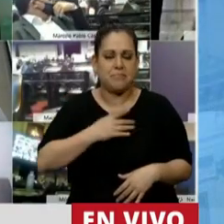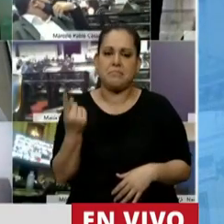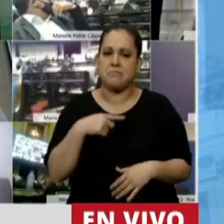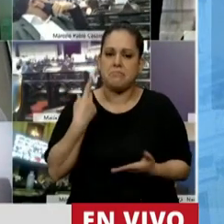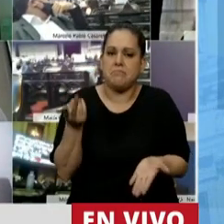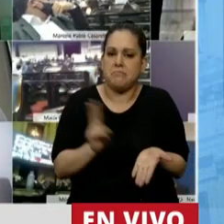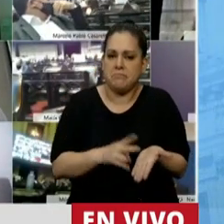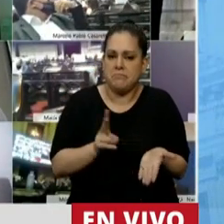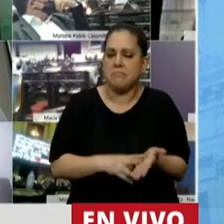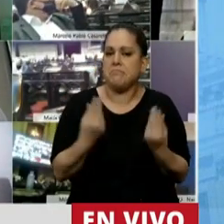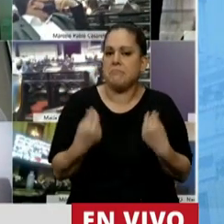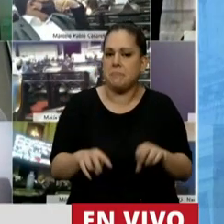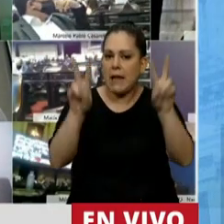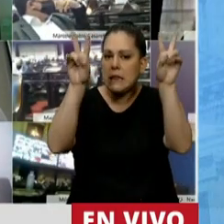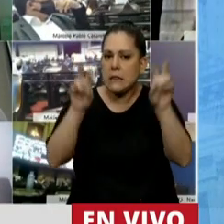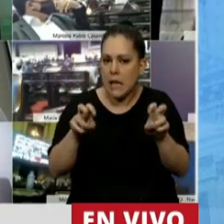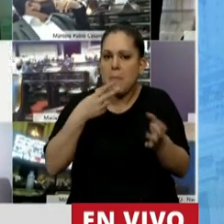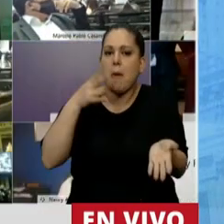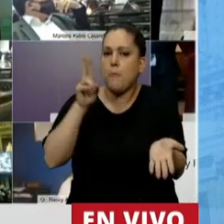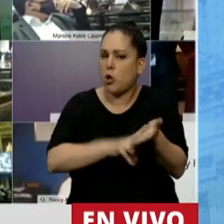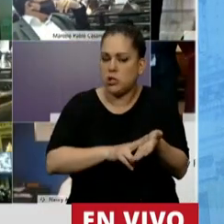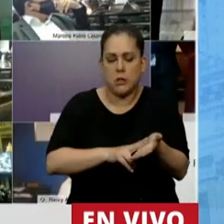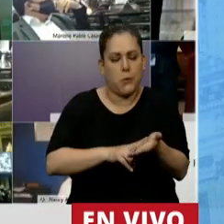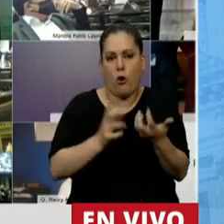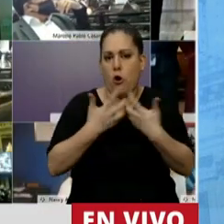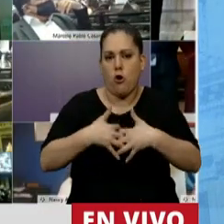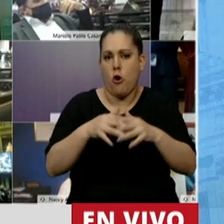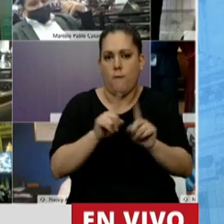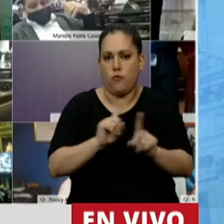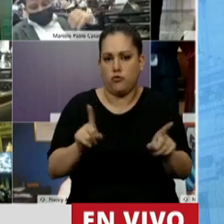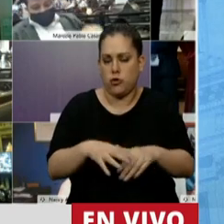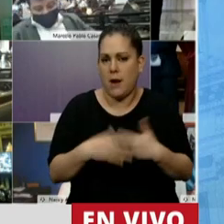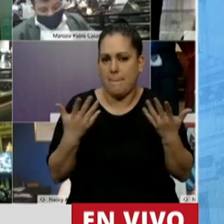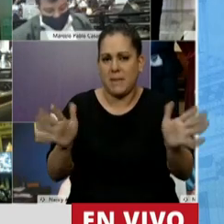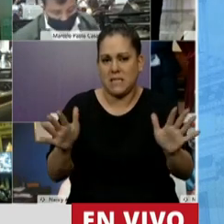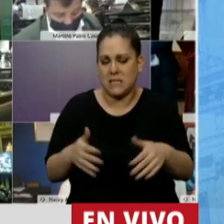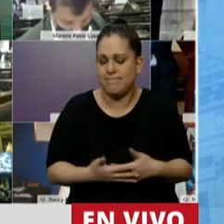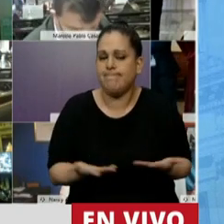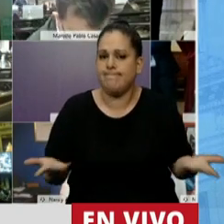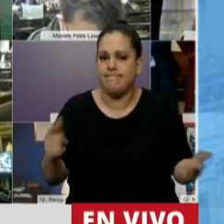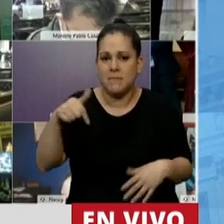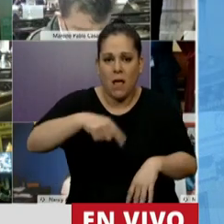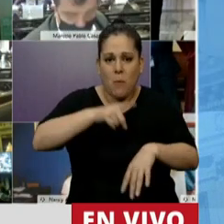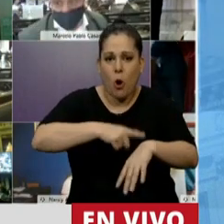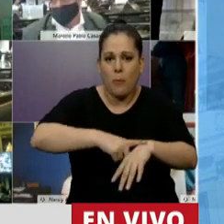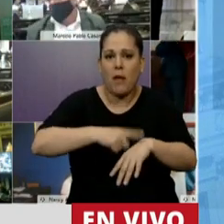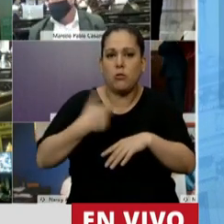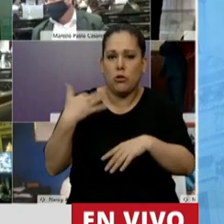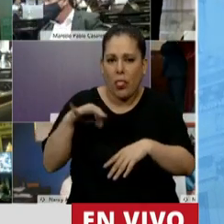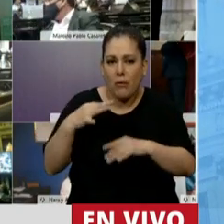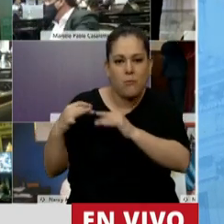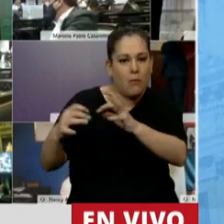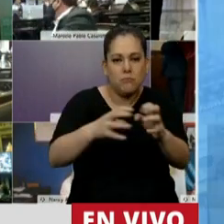sistema impositivo argentino no funciona. Y es una pena que perdamos una oportunidad como esta para dar una discusión de